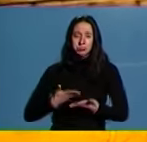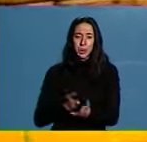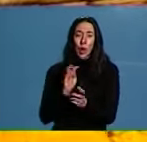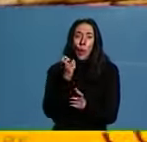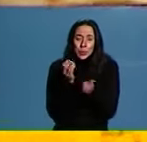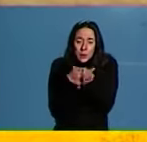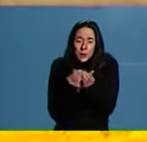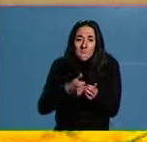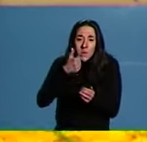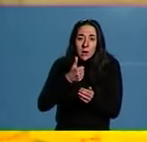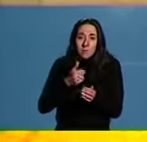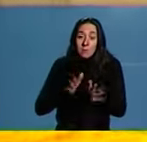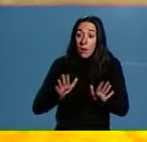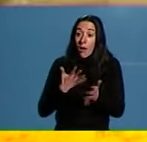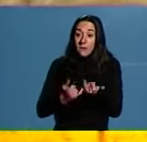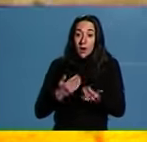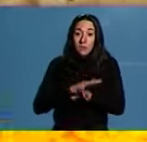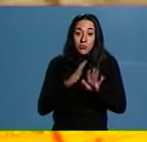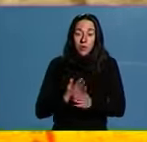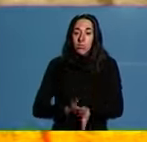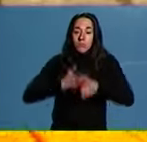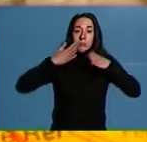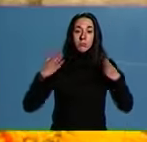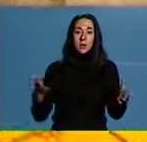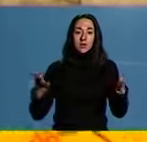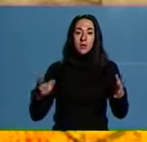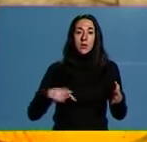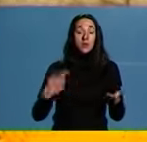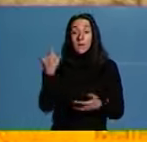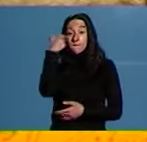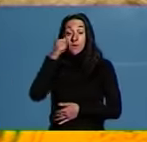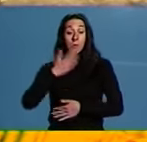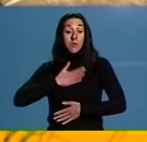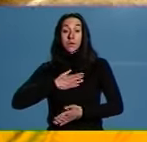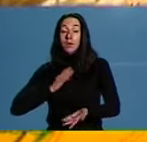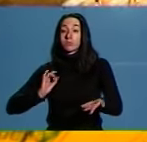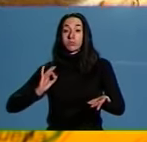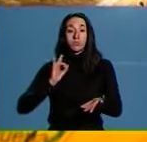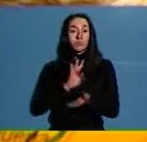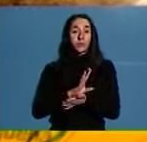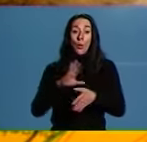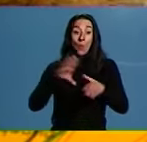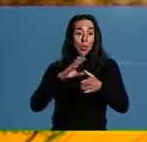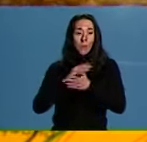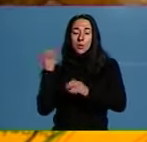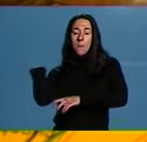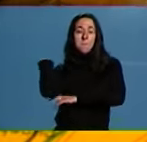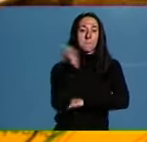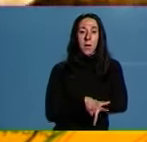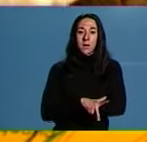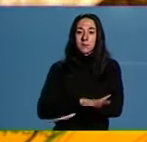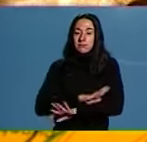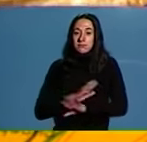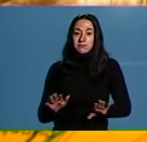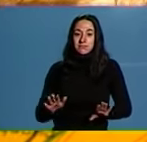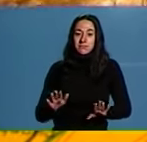aquel home enfadouse dunha forma feroz e botou ao pobre andando con un trozo dun zapato, tirándolle unha suela.